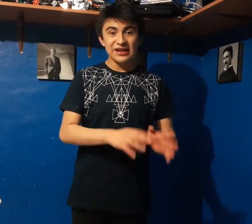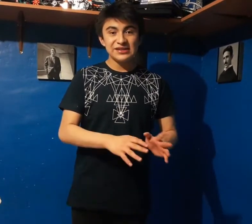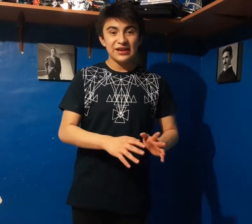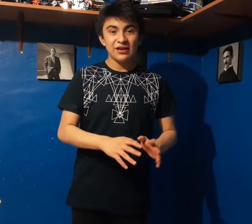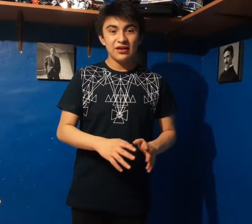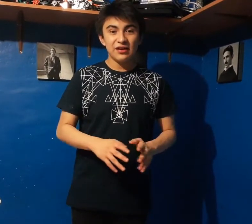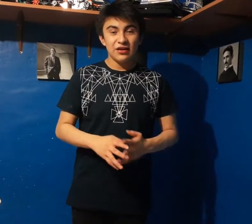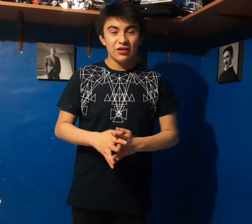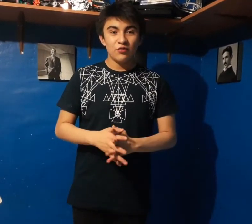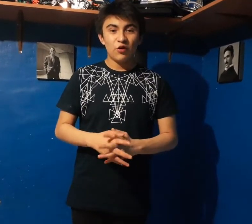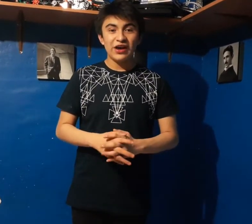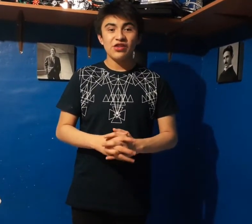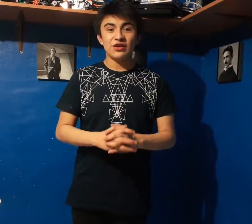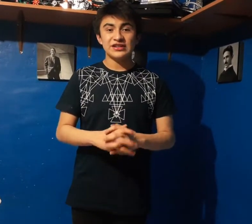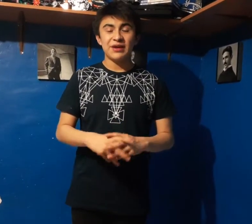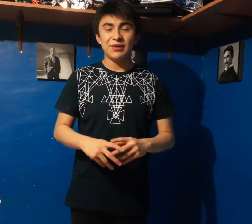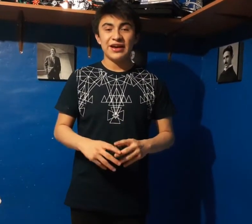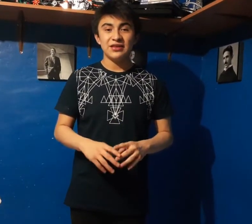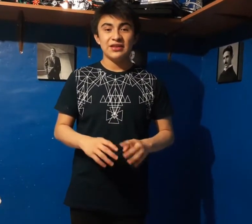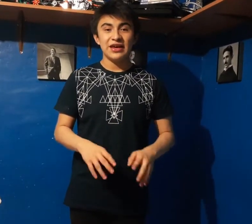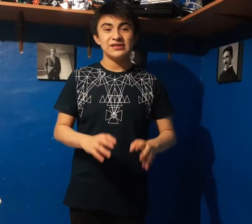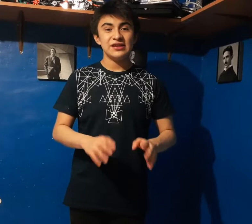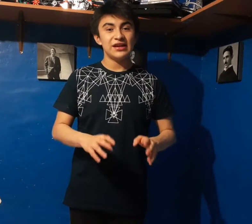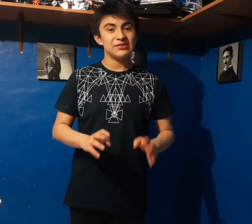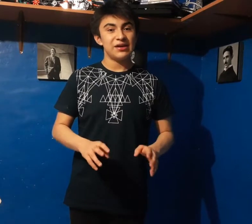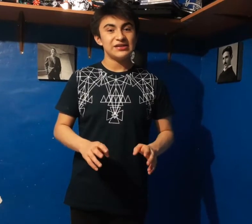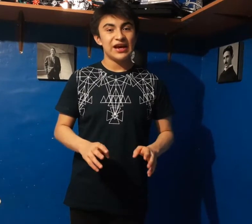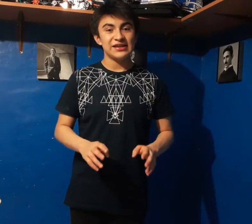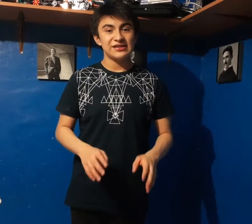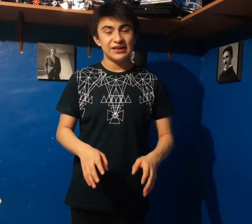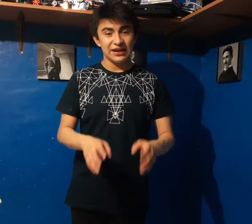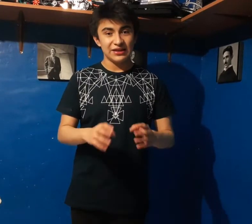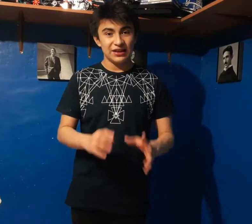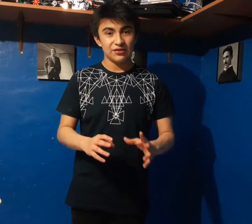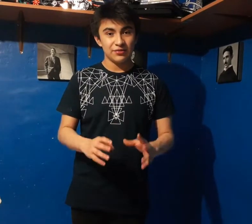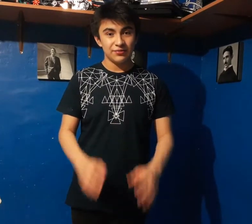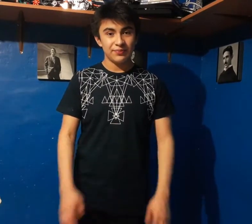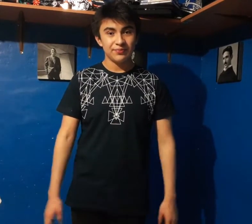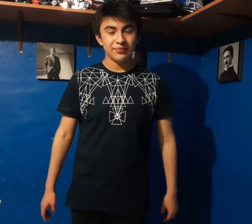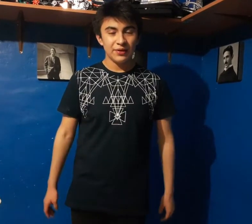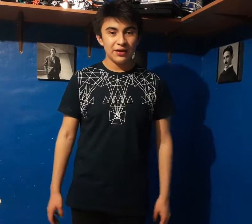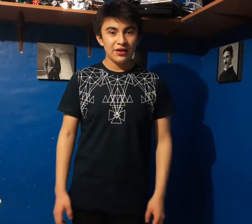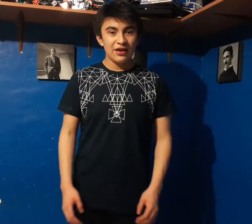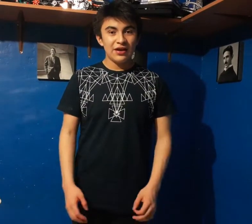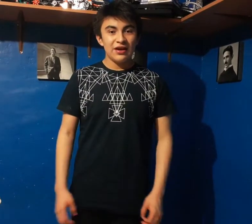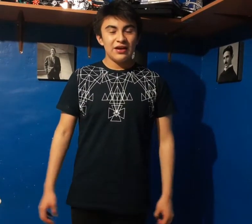en Venecia fue donde se le aplican 10 días más a este Trentino.